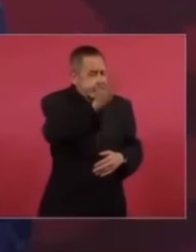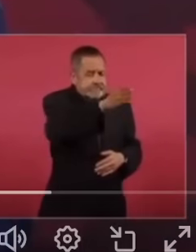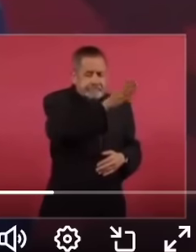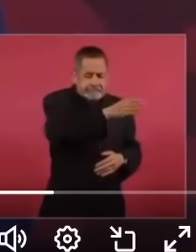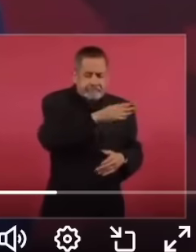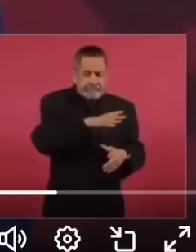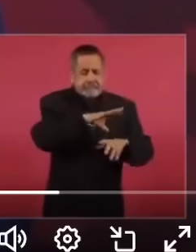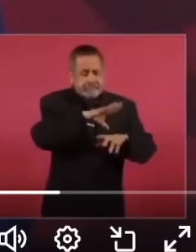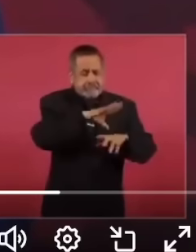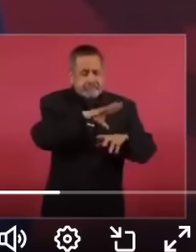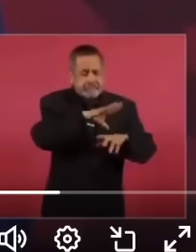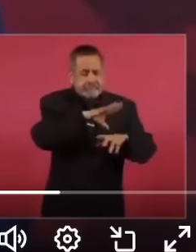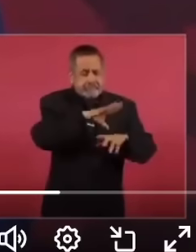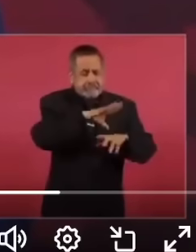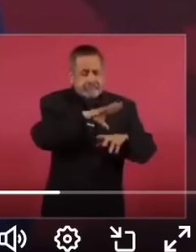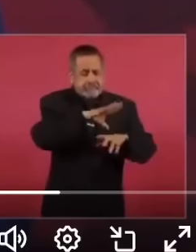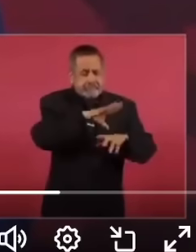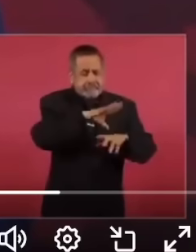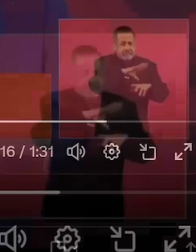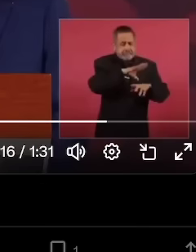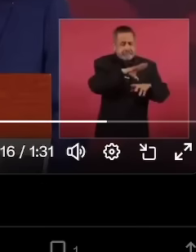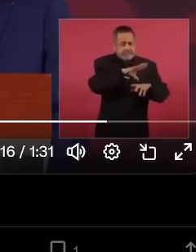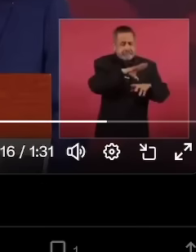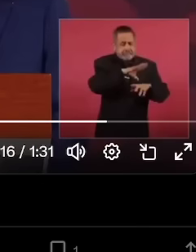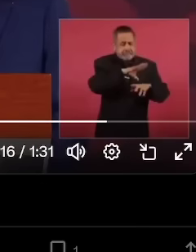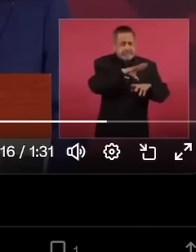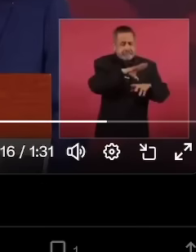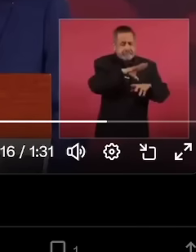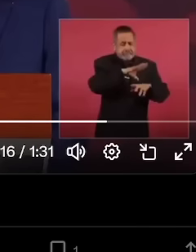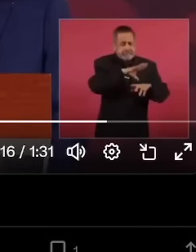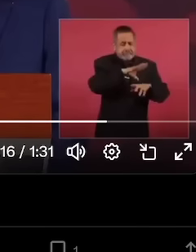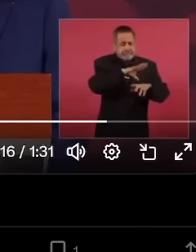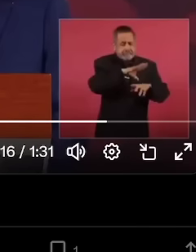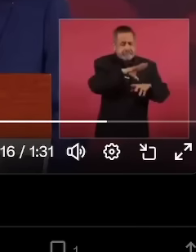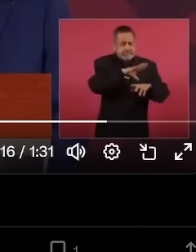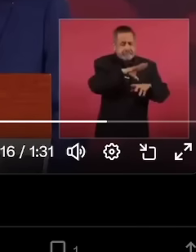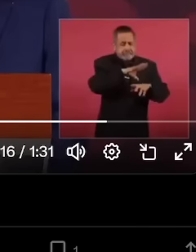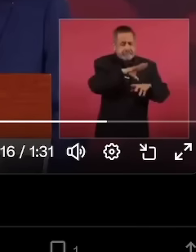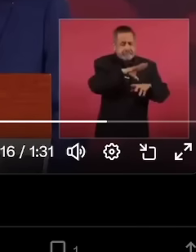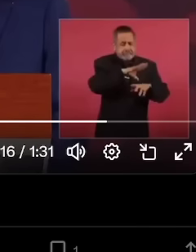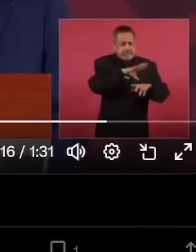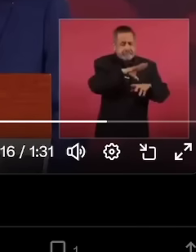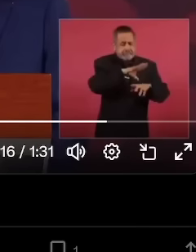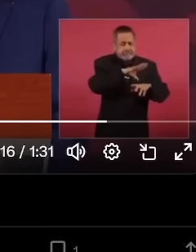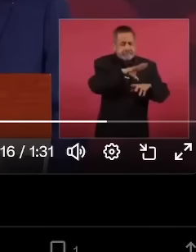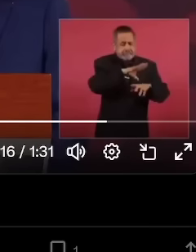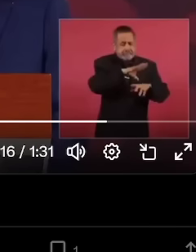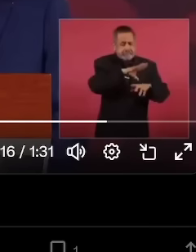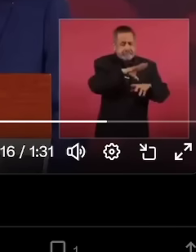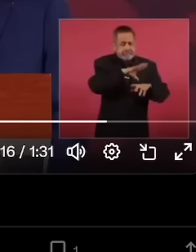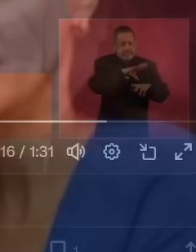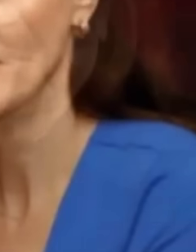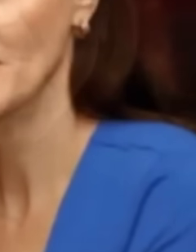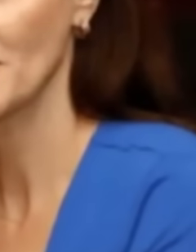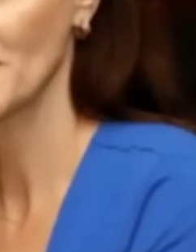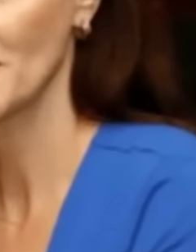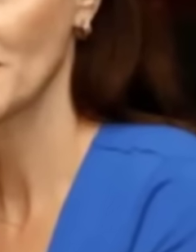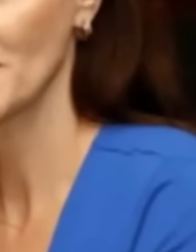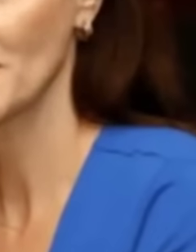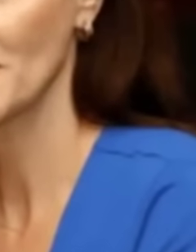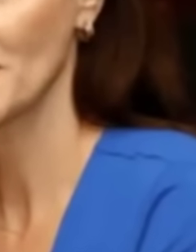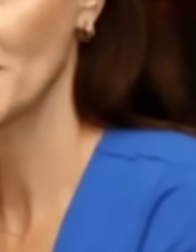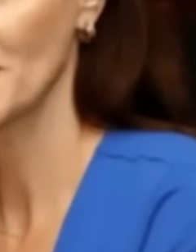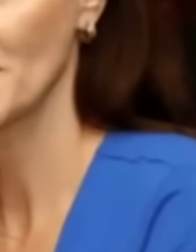argumentar. Pues es lo que señala el presidente López Obrador. Y sí, de esto hemos hablado en los